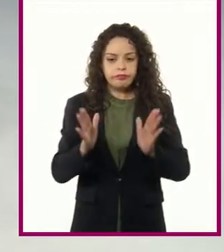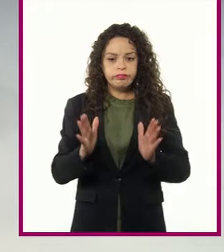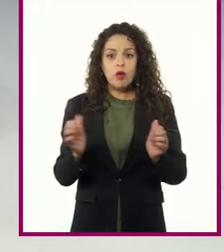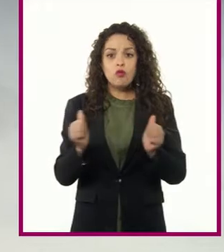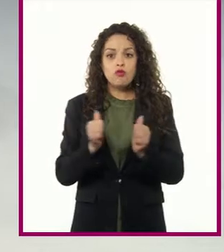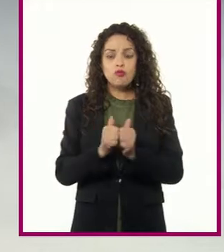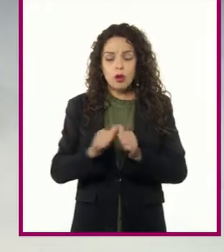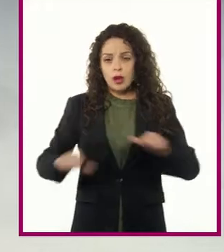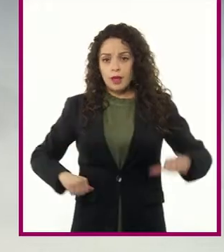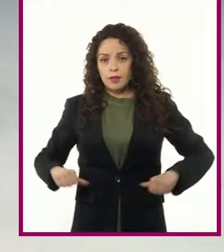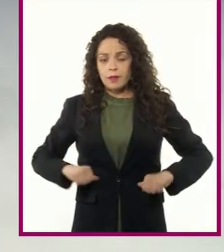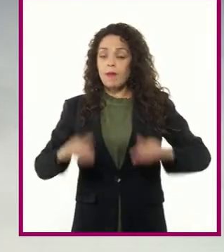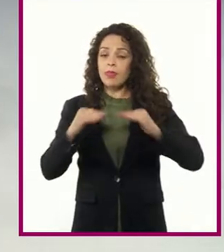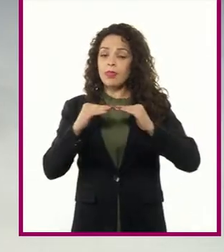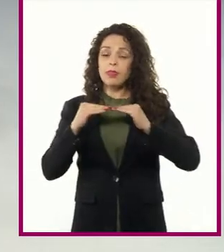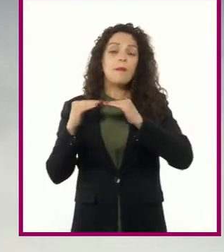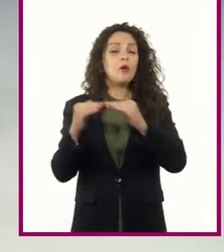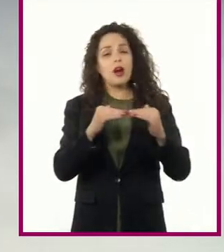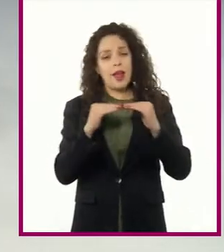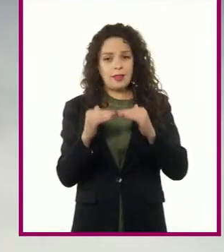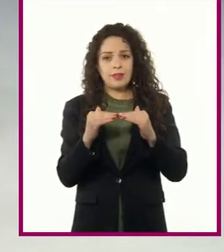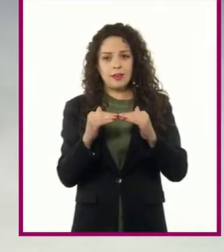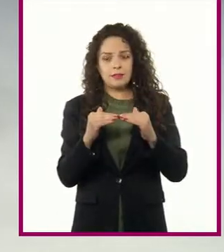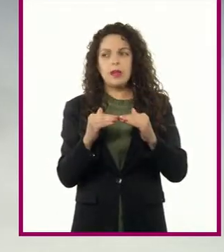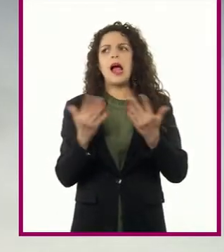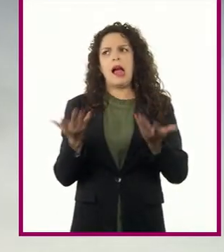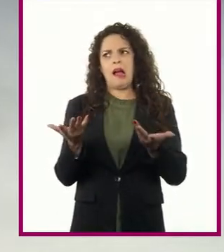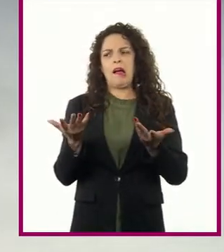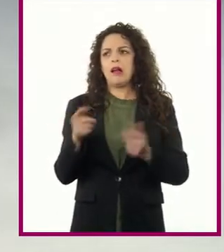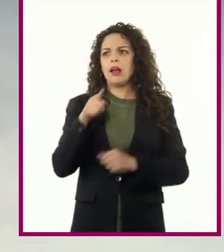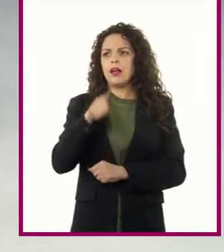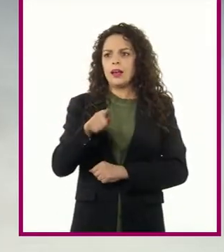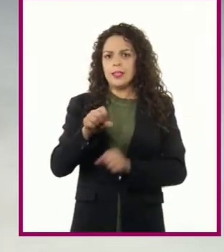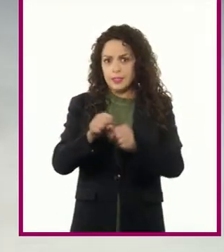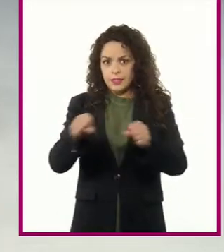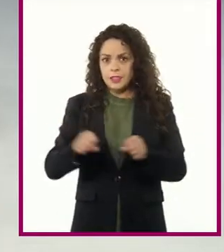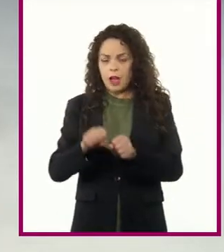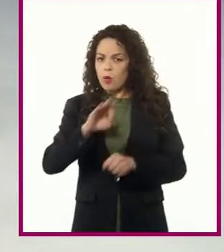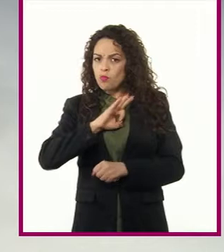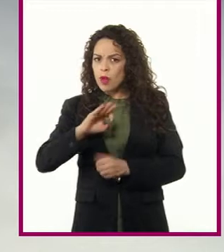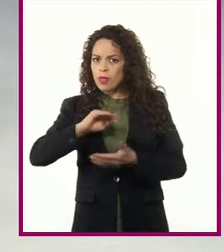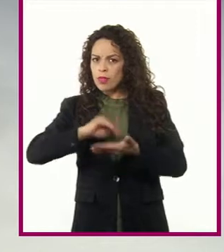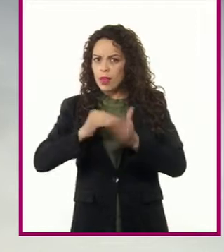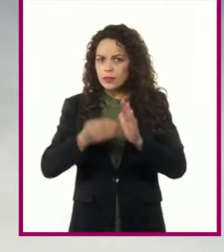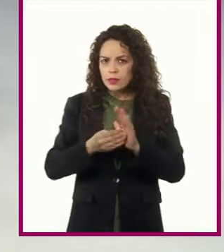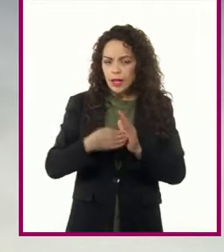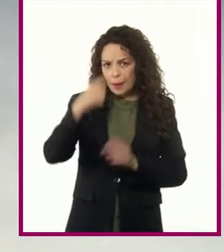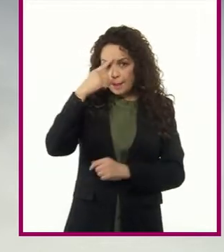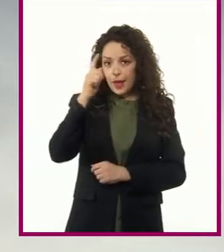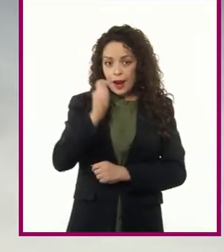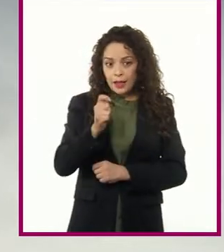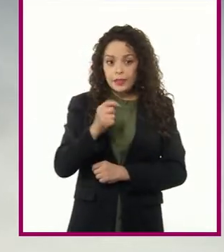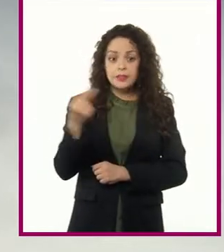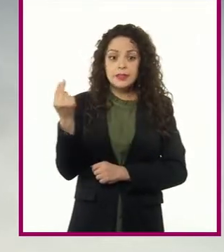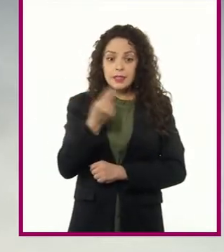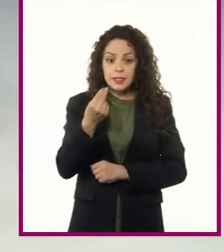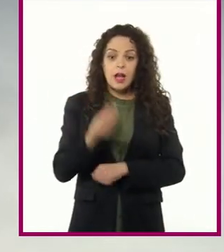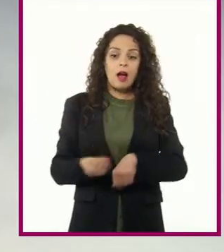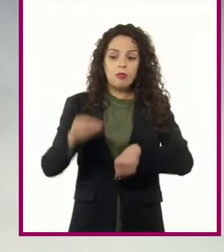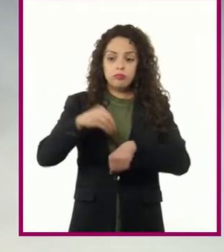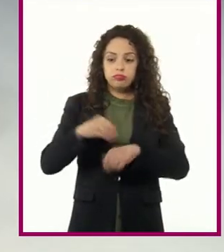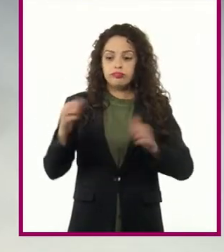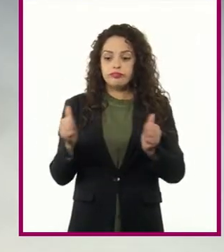democráticas. Entonces, en el aula se pueden seguir estrategias para fomentar las conductas democráticas,